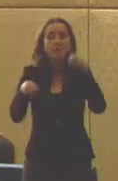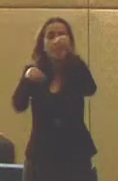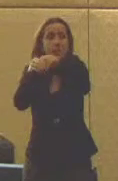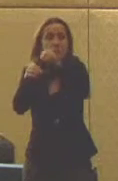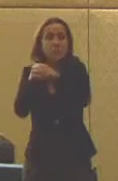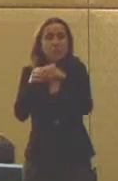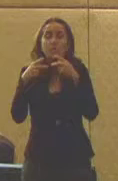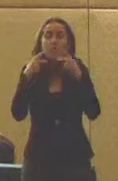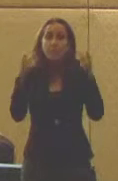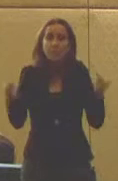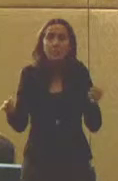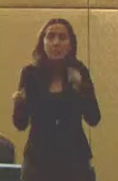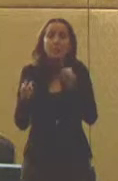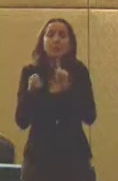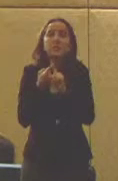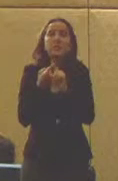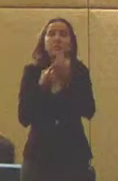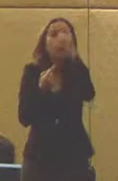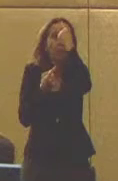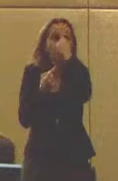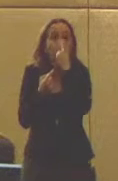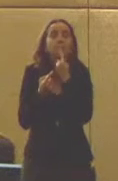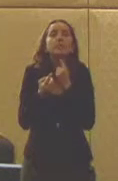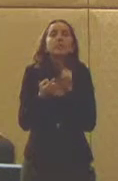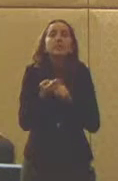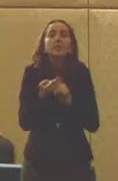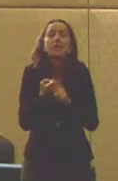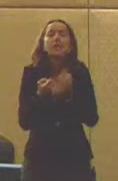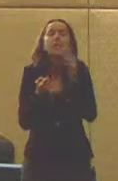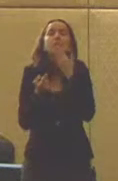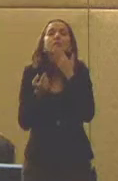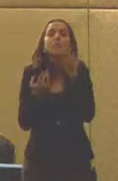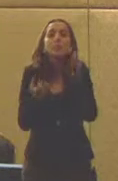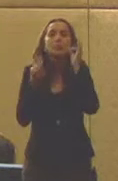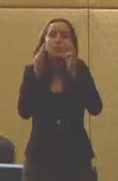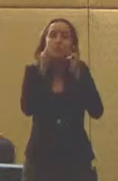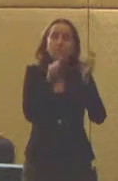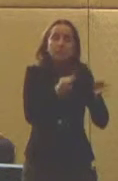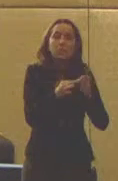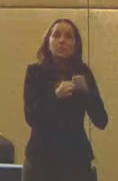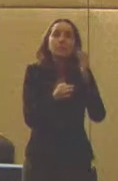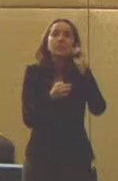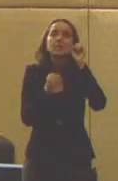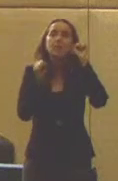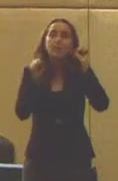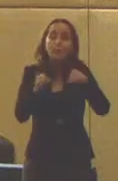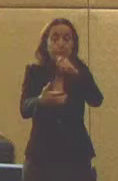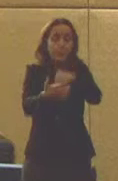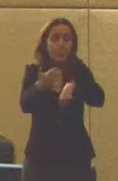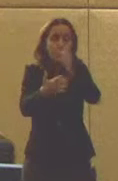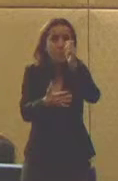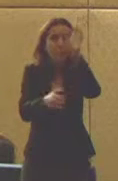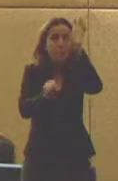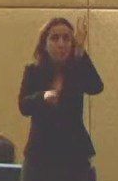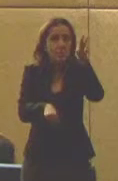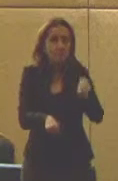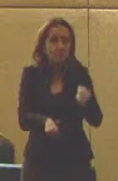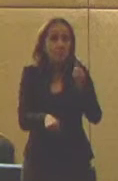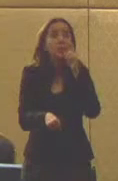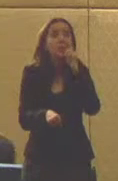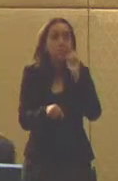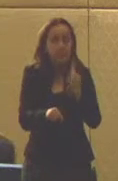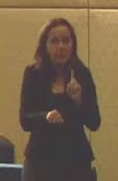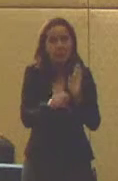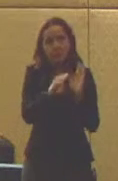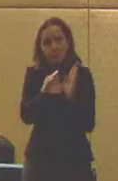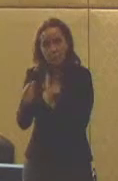etapa que tenemos simplemente un perfil y se decide, el sistema de inversión pública decide si lo aprueba o no lo aprueba, ¿no? Es una etapa muy preliminar.